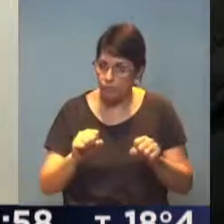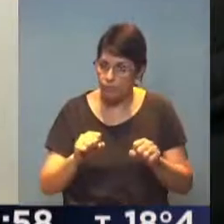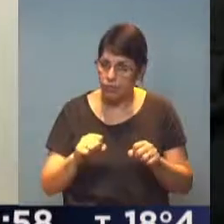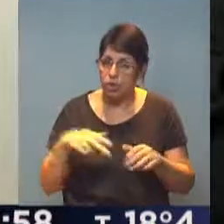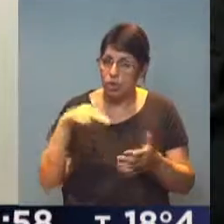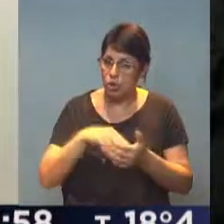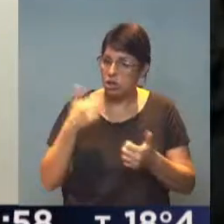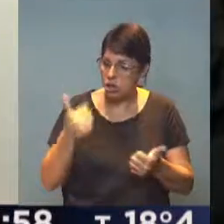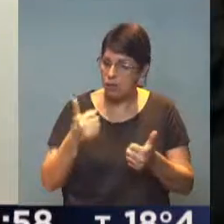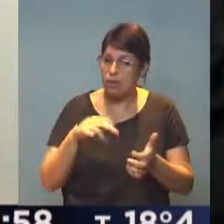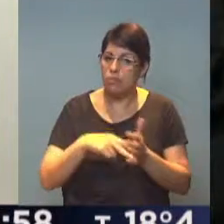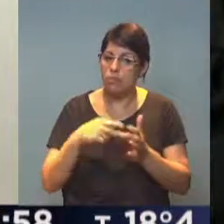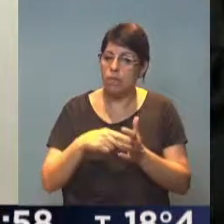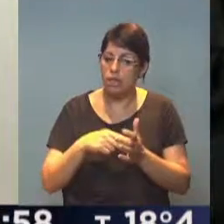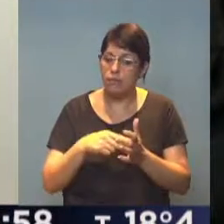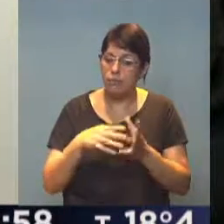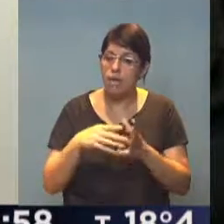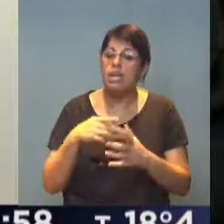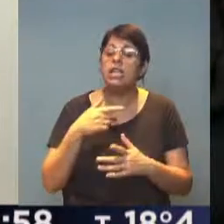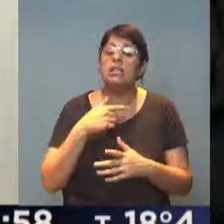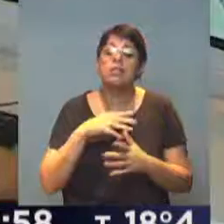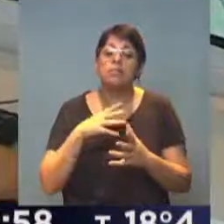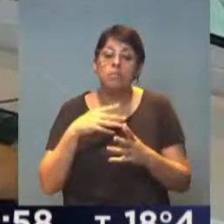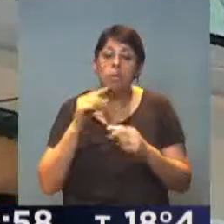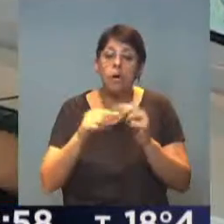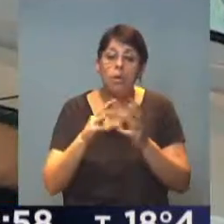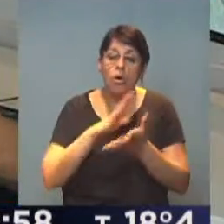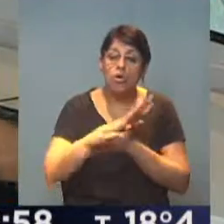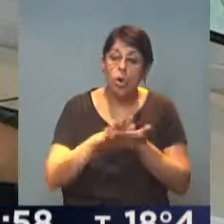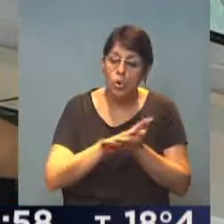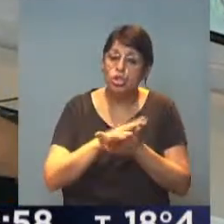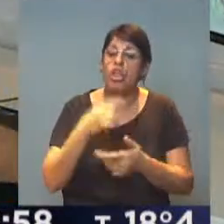una buena noticia. Tener estos problemas significa que el trabajo que está haciendo la policía es altamente eficiente en este tema.